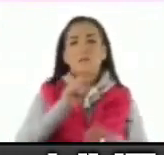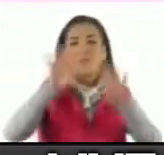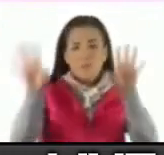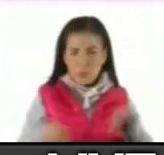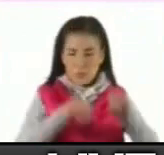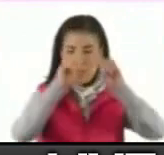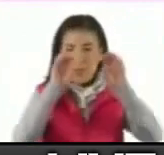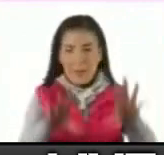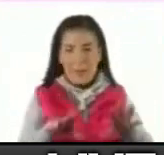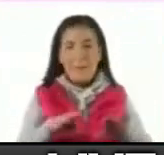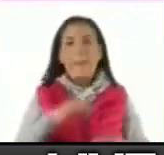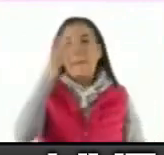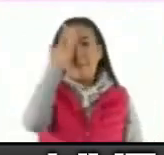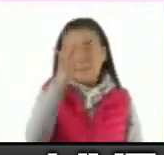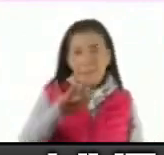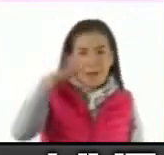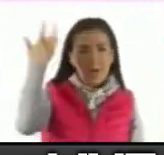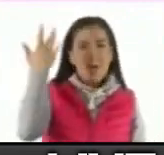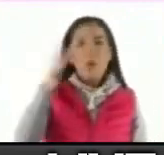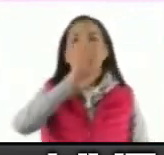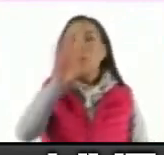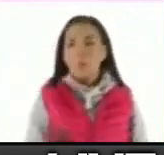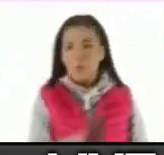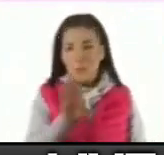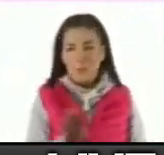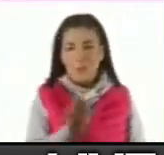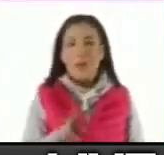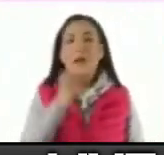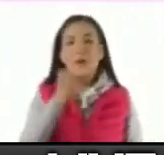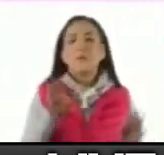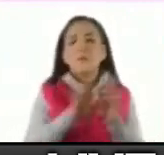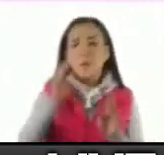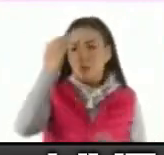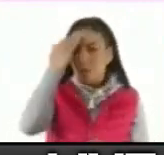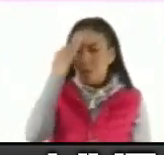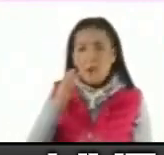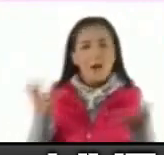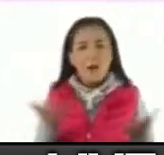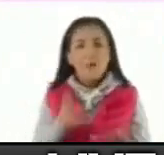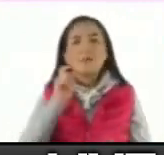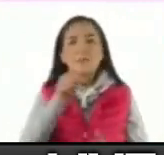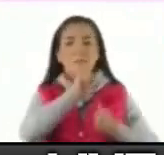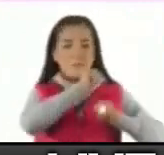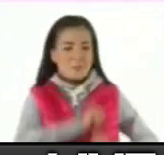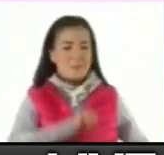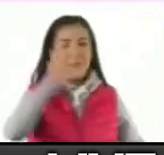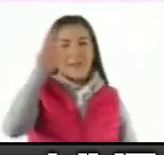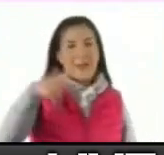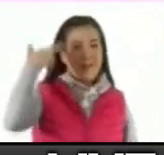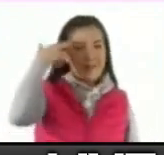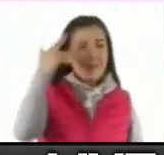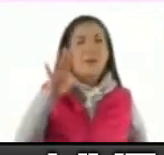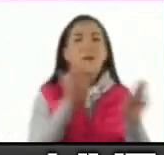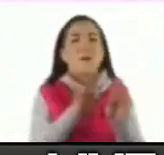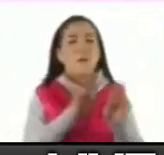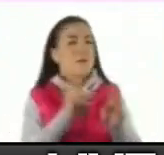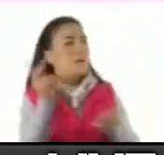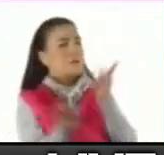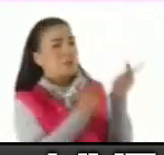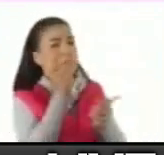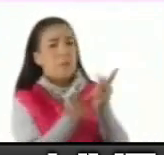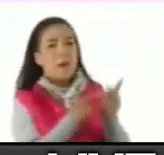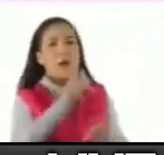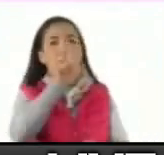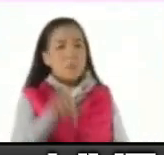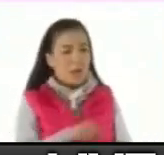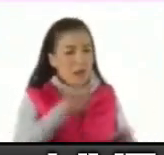hechiceros, magos o brujas. Con el conocimiento que habían adquirido, pudieron ser asesores de reyes. Eran consultados e